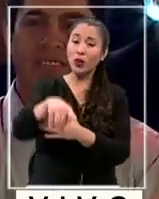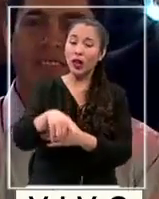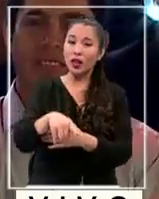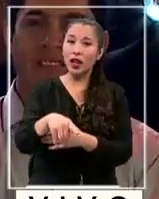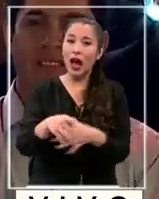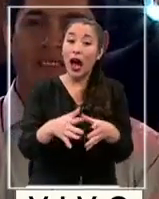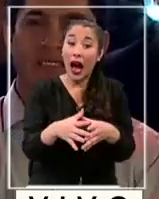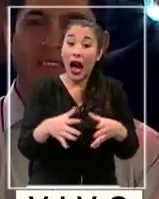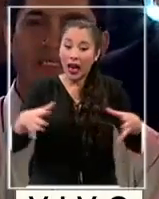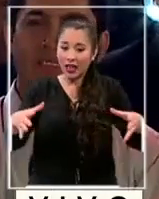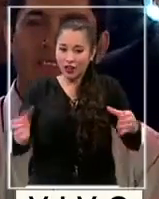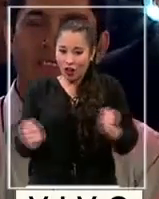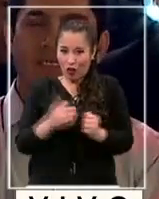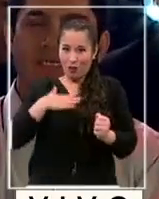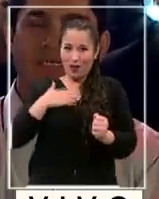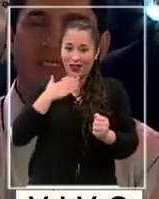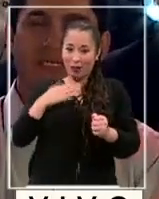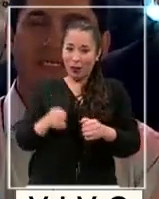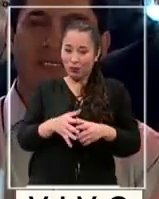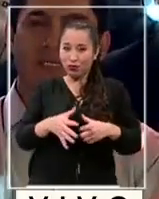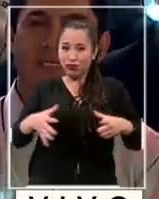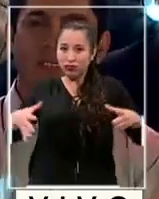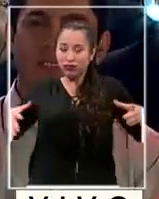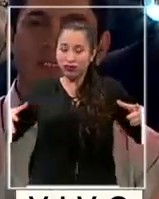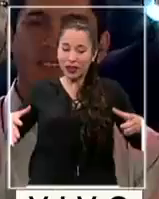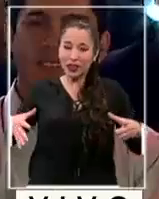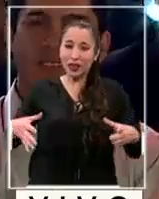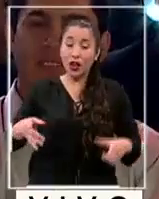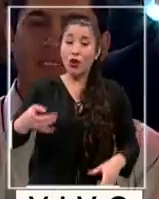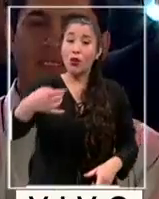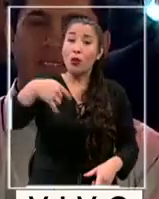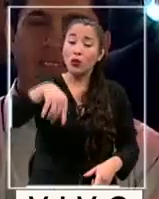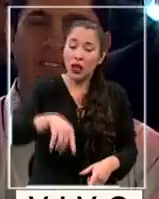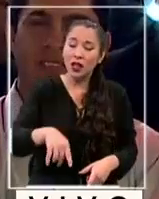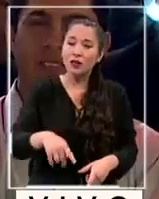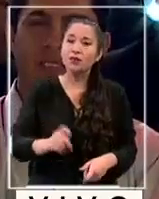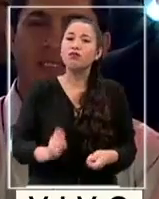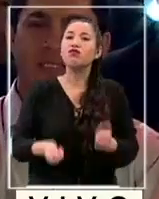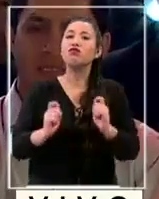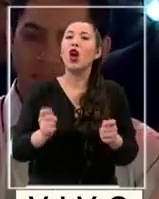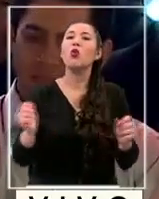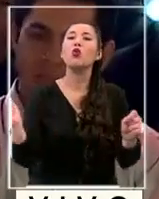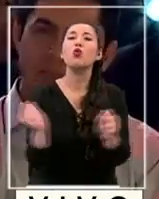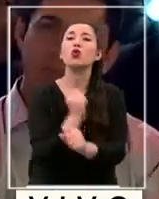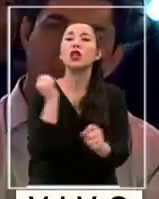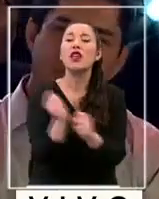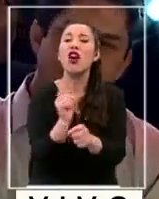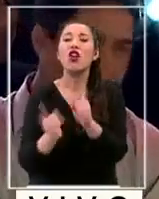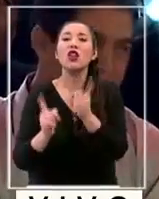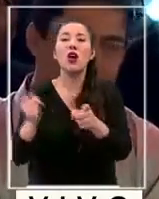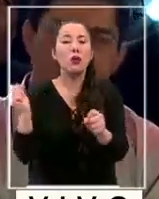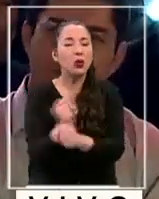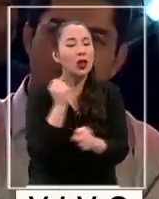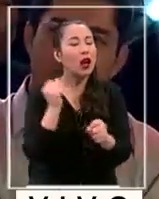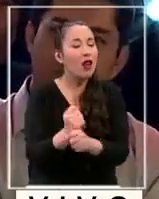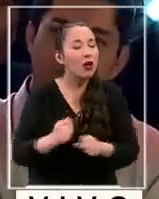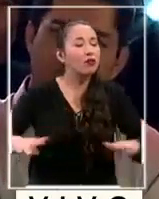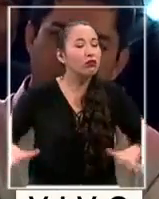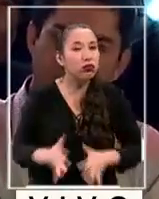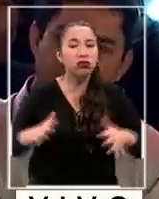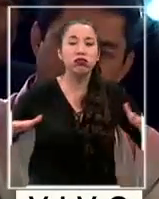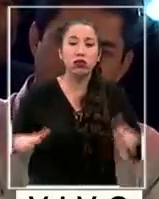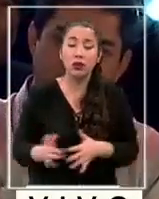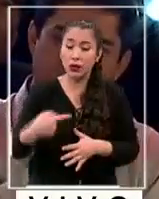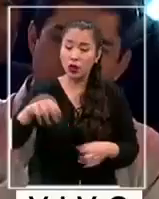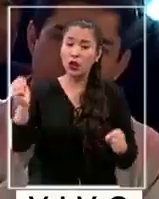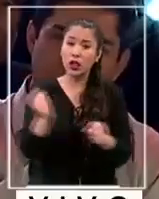crecido conmigo, ustedes han llevado las riendas de un trabajo incansable, porque trabajamos